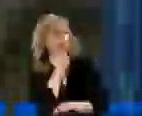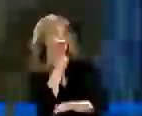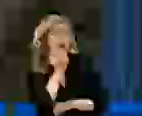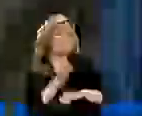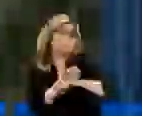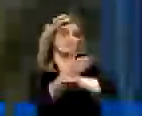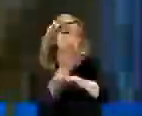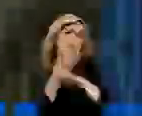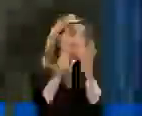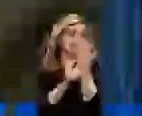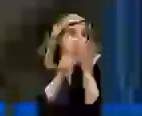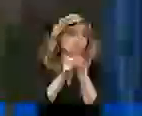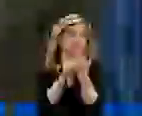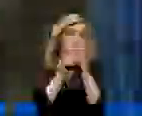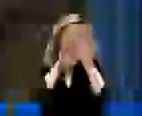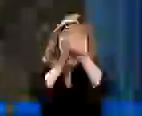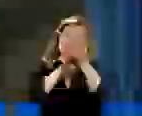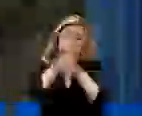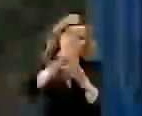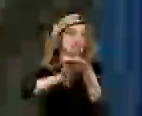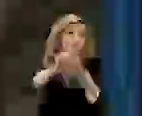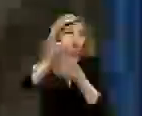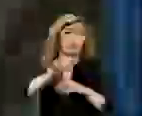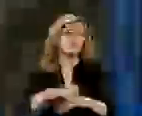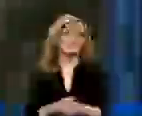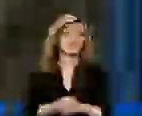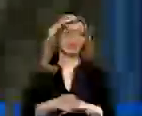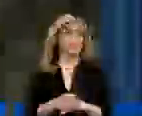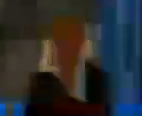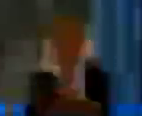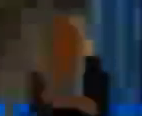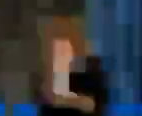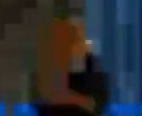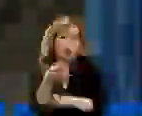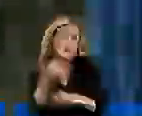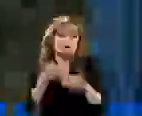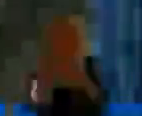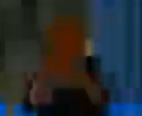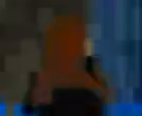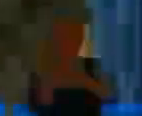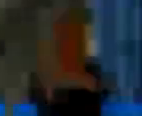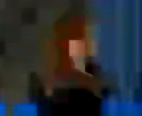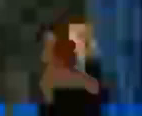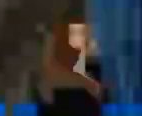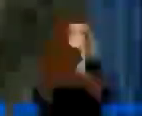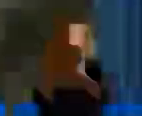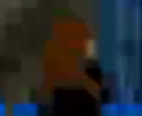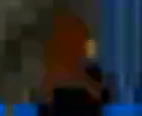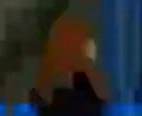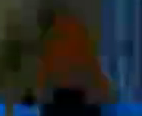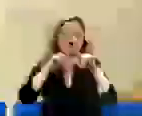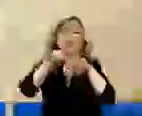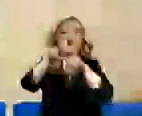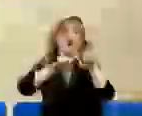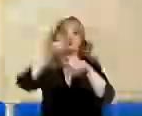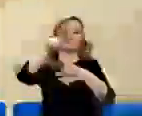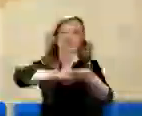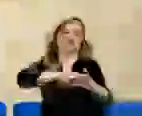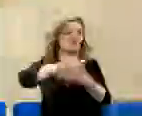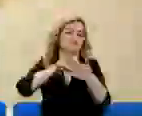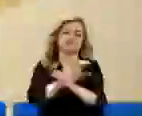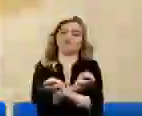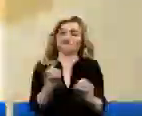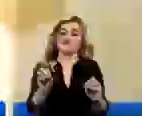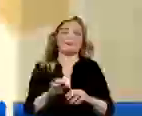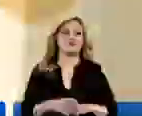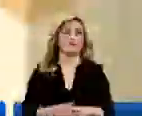ministro haga la adjudicación. Si es que no cumple, igual recomendaríamos al señor ministro que declare desierto el concurso. Y dependiendo